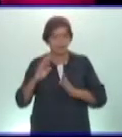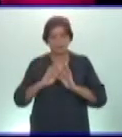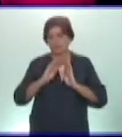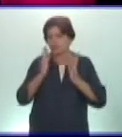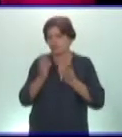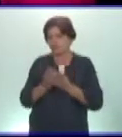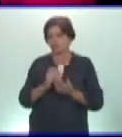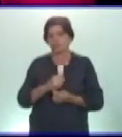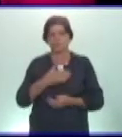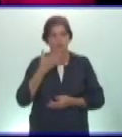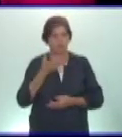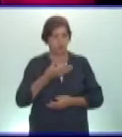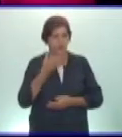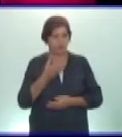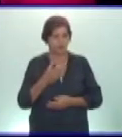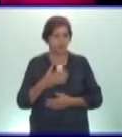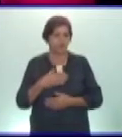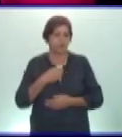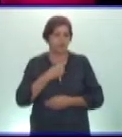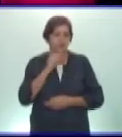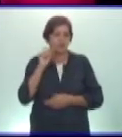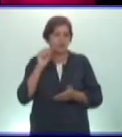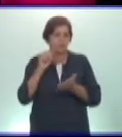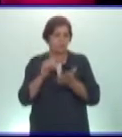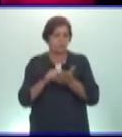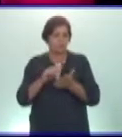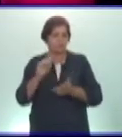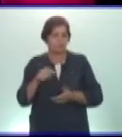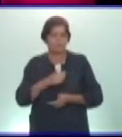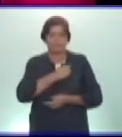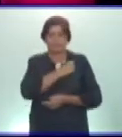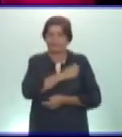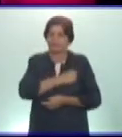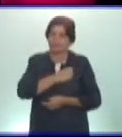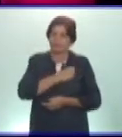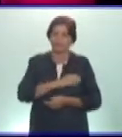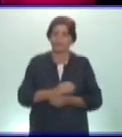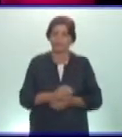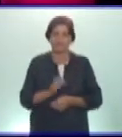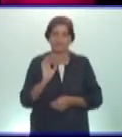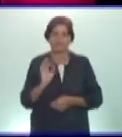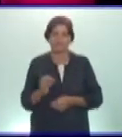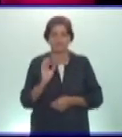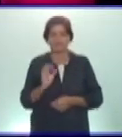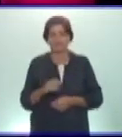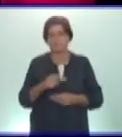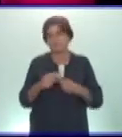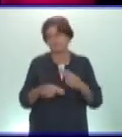cuentos, sino con un amoroso punto y coma. Y asimismo lo hice.